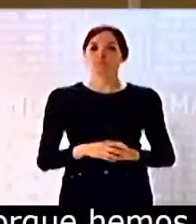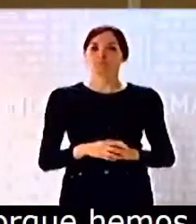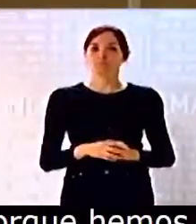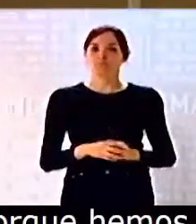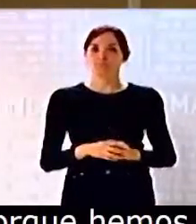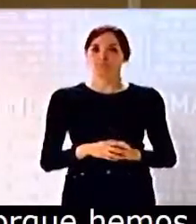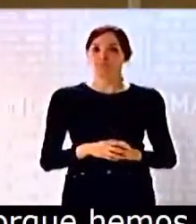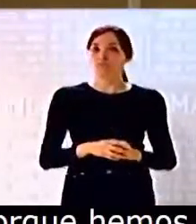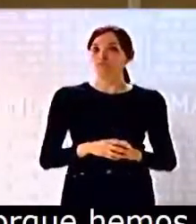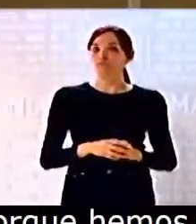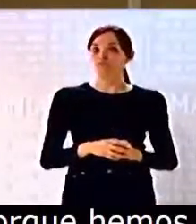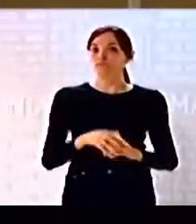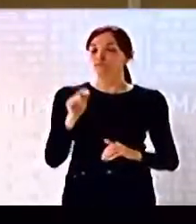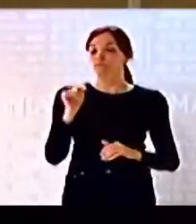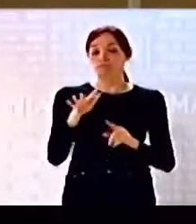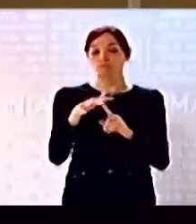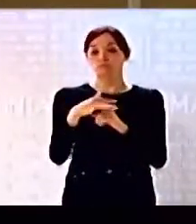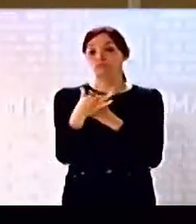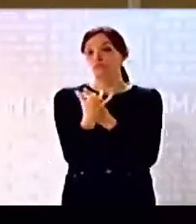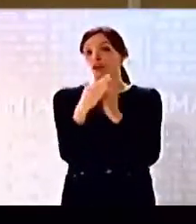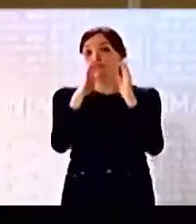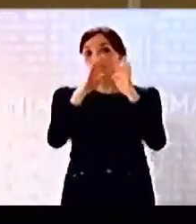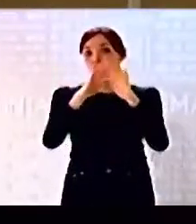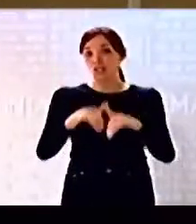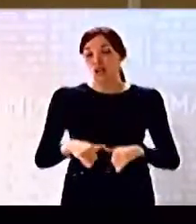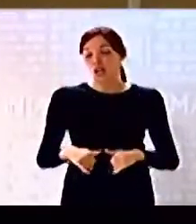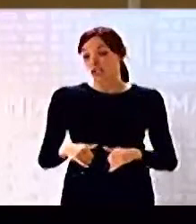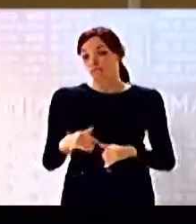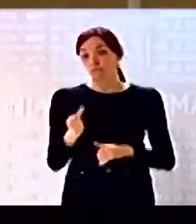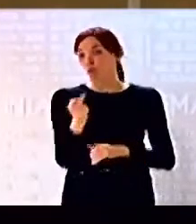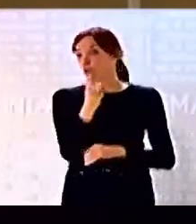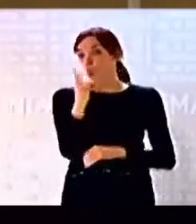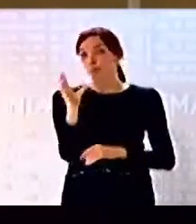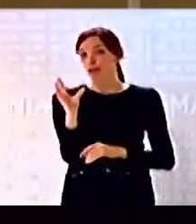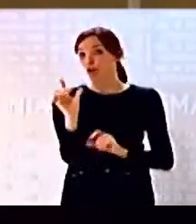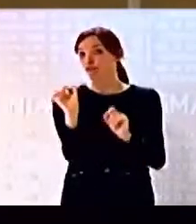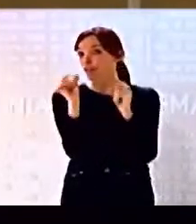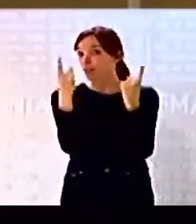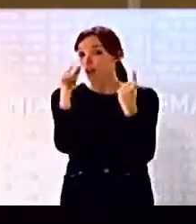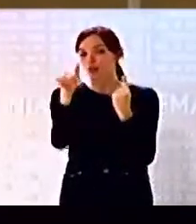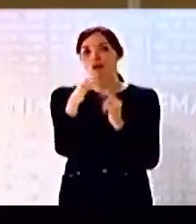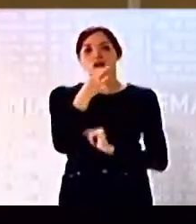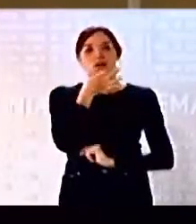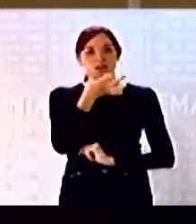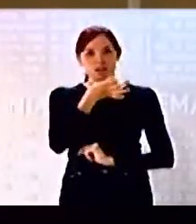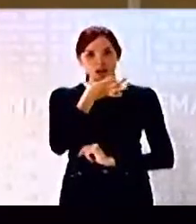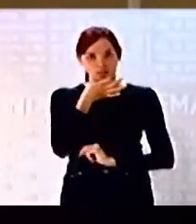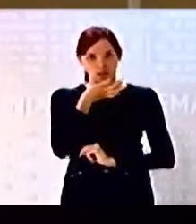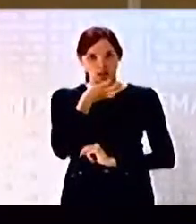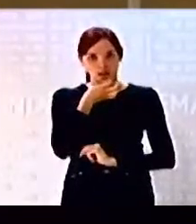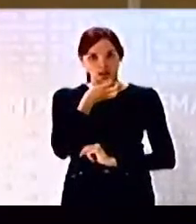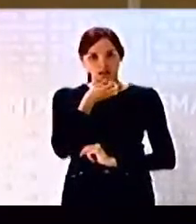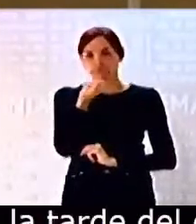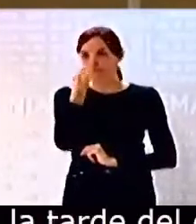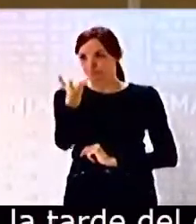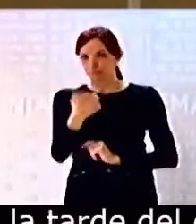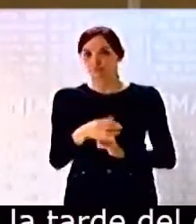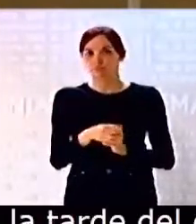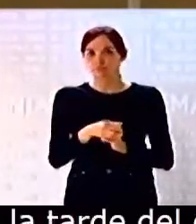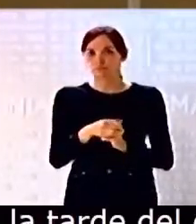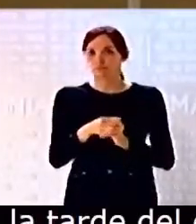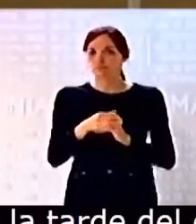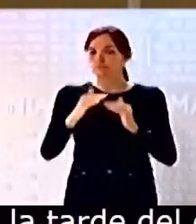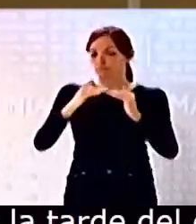Eso nos situará en una incidencia que se consolidará en la tarde del día de hoy, más baja que la que dimos en el día de